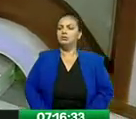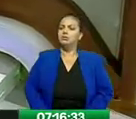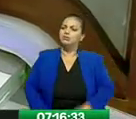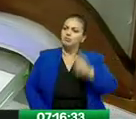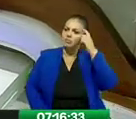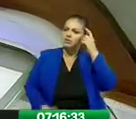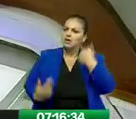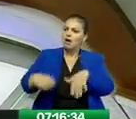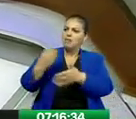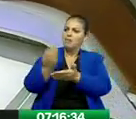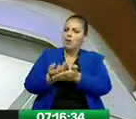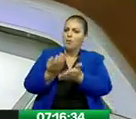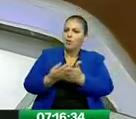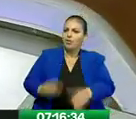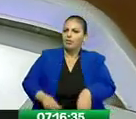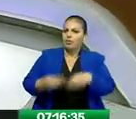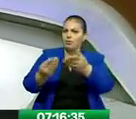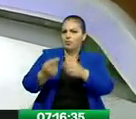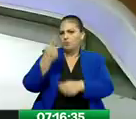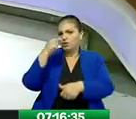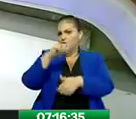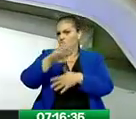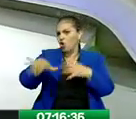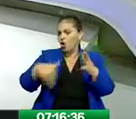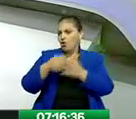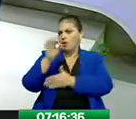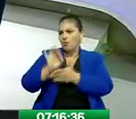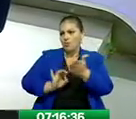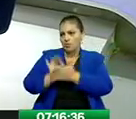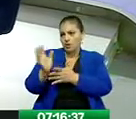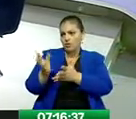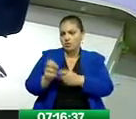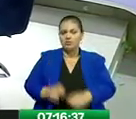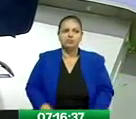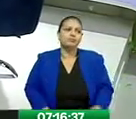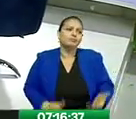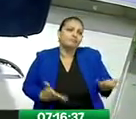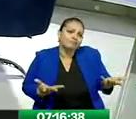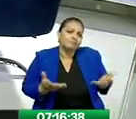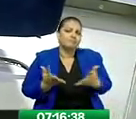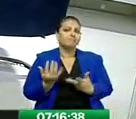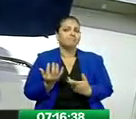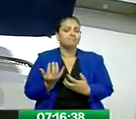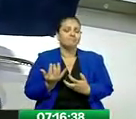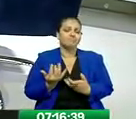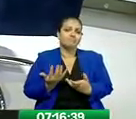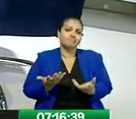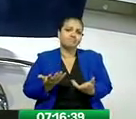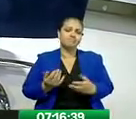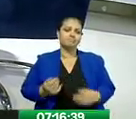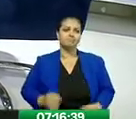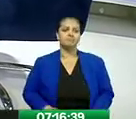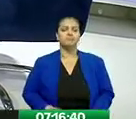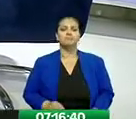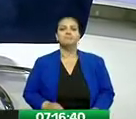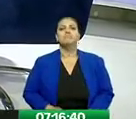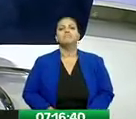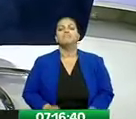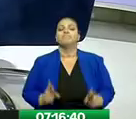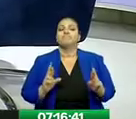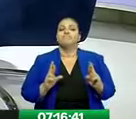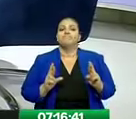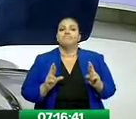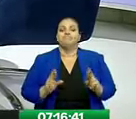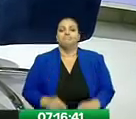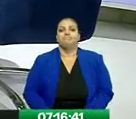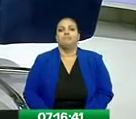Que ojalá se queden los aspectos positivos y los negativos no se desechen. Ok, en la reforma laboral, ¿cuáles son los puntos